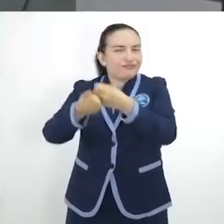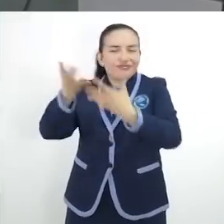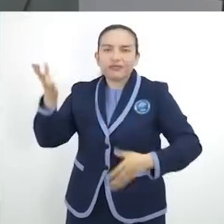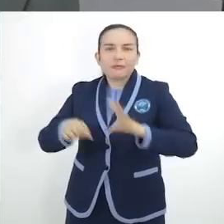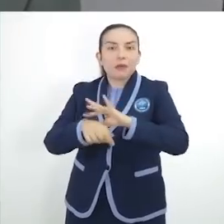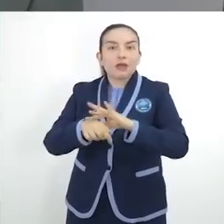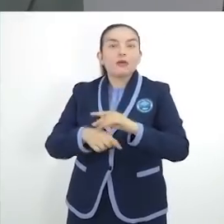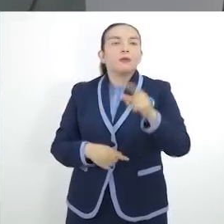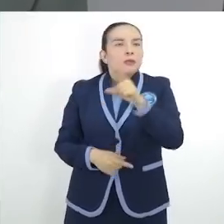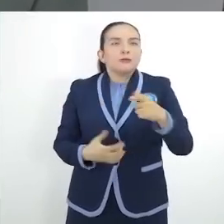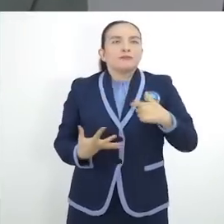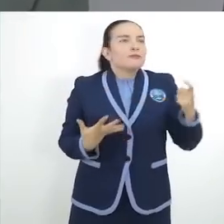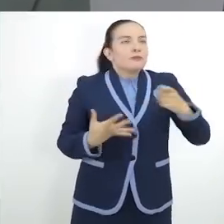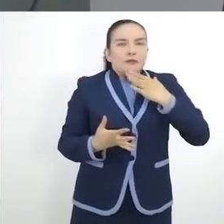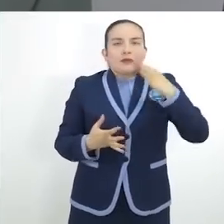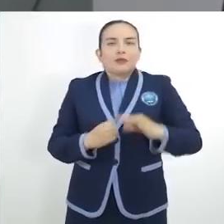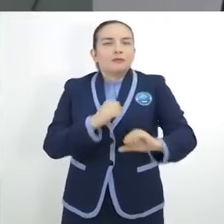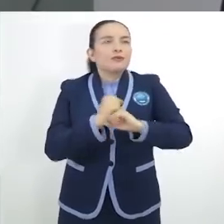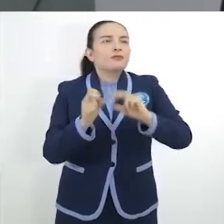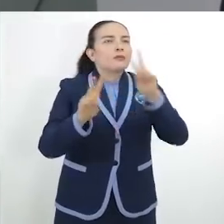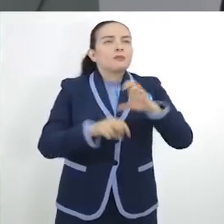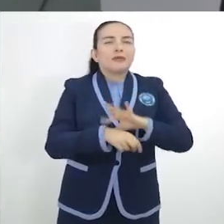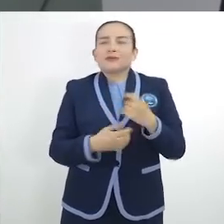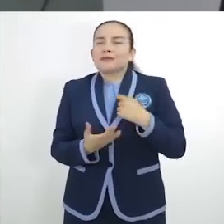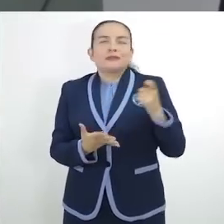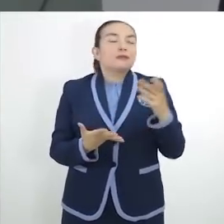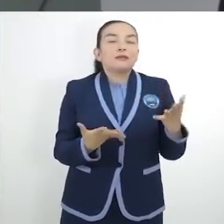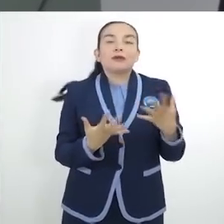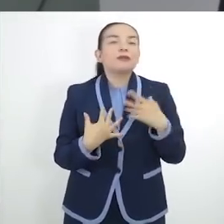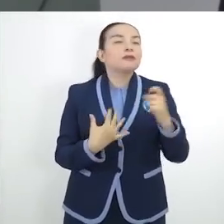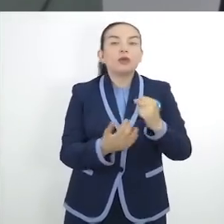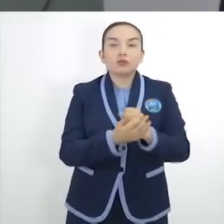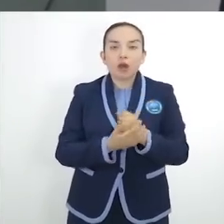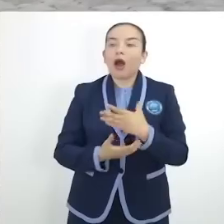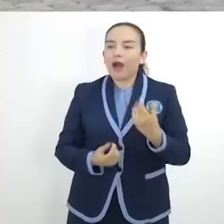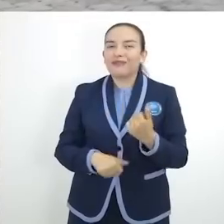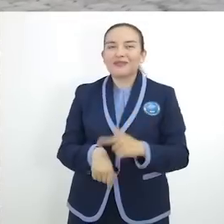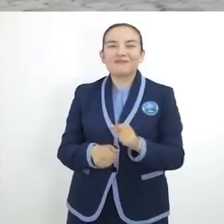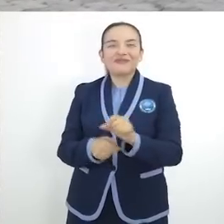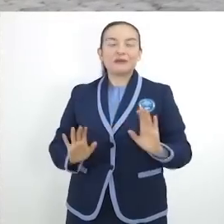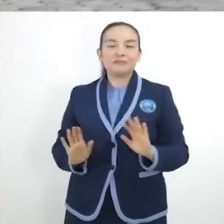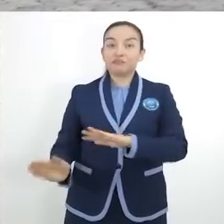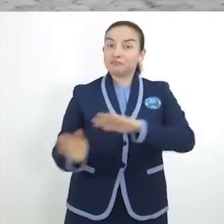han necesitado de nosotros en estos momentos tan valiosos.